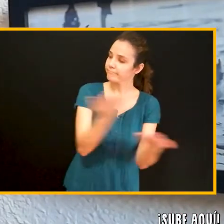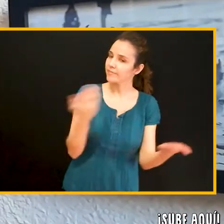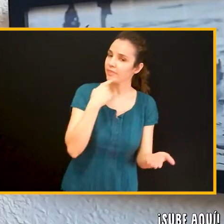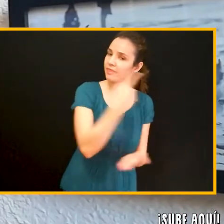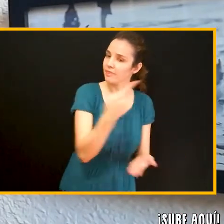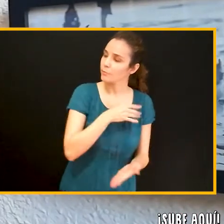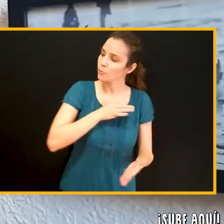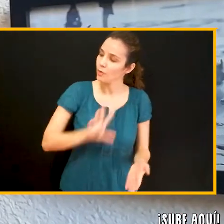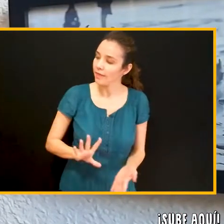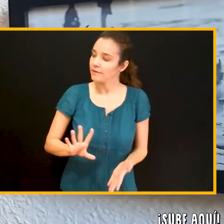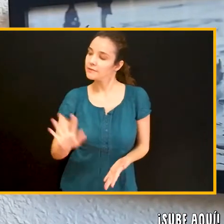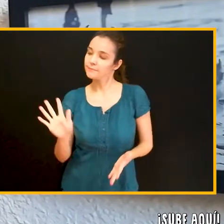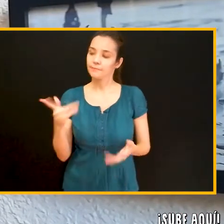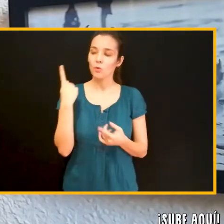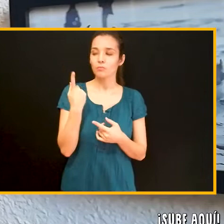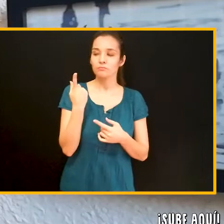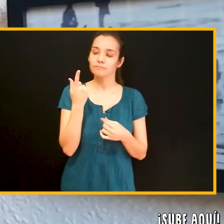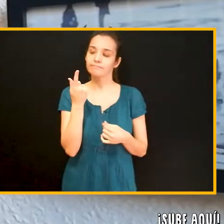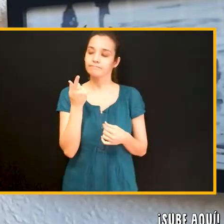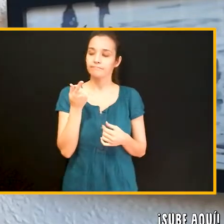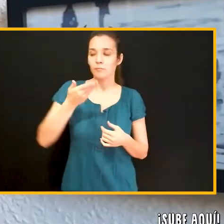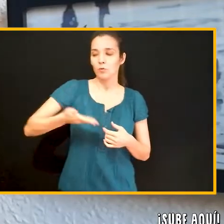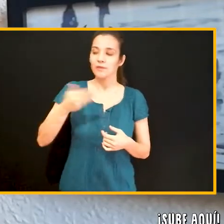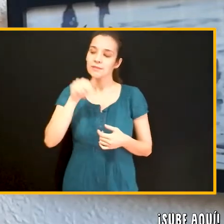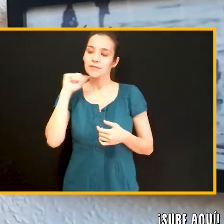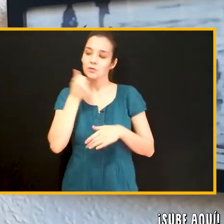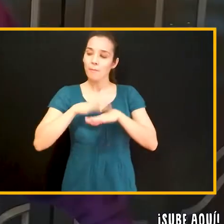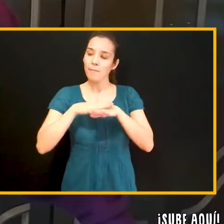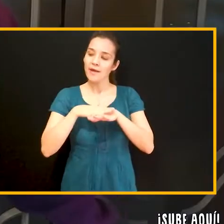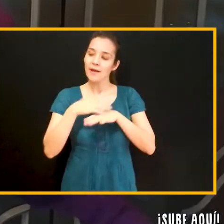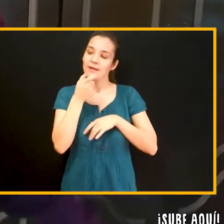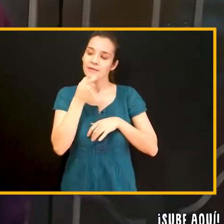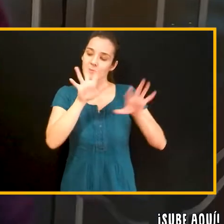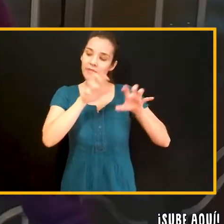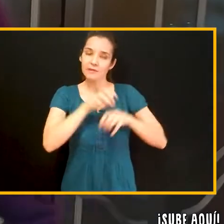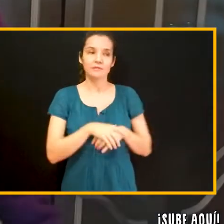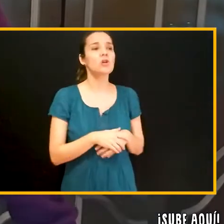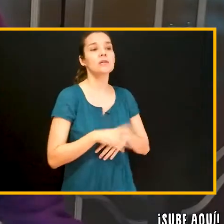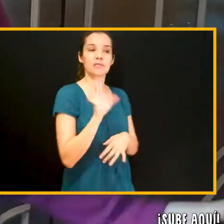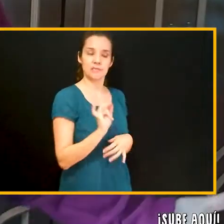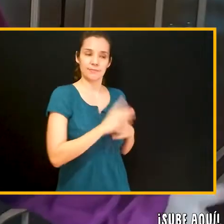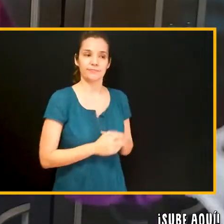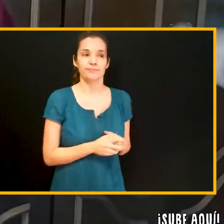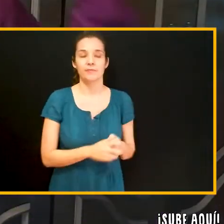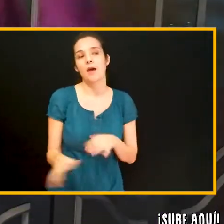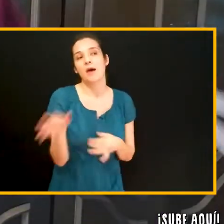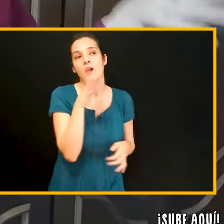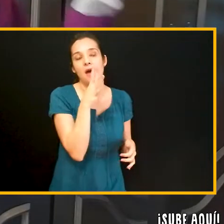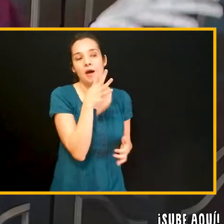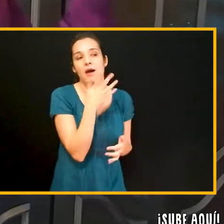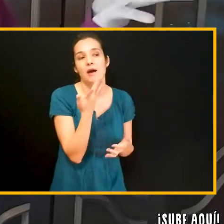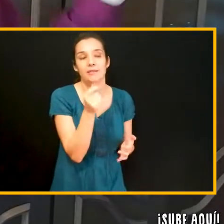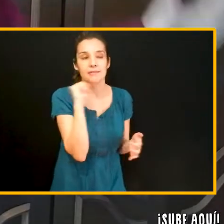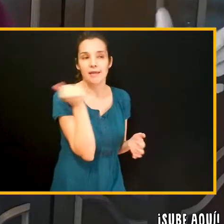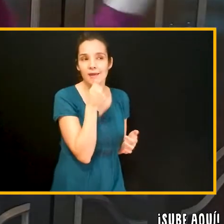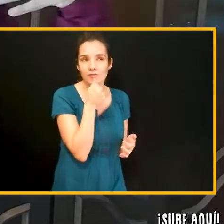nuestros espectadores uno de los secretos más importantes para aprender inglés? Sí, ahora mismo os voy a decir uno de los